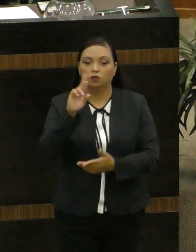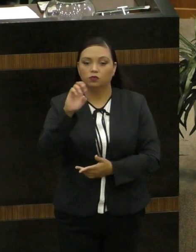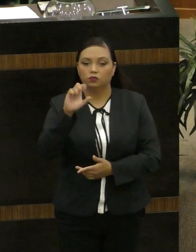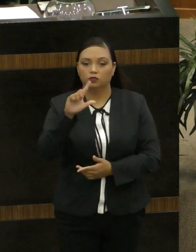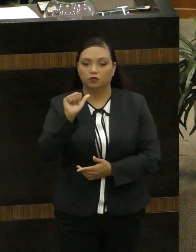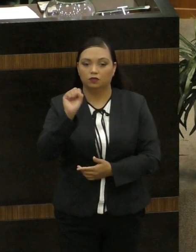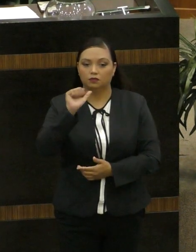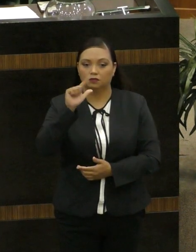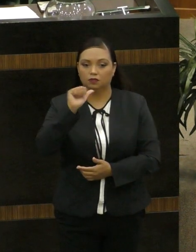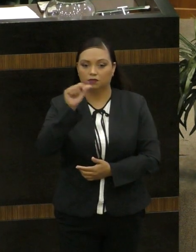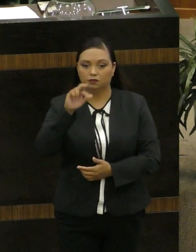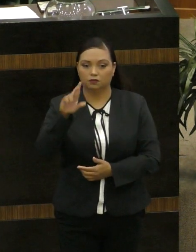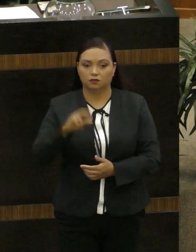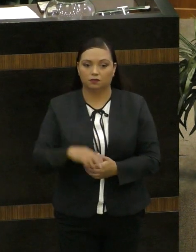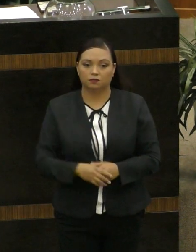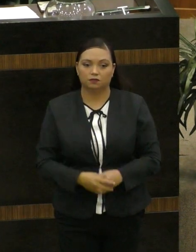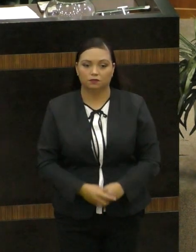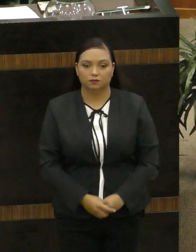a la familia.